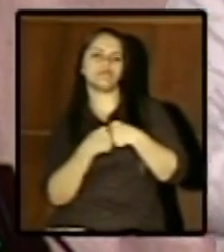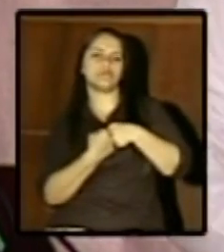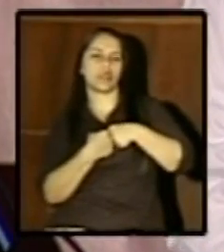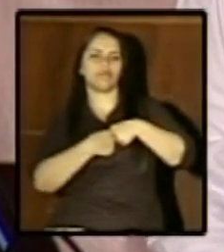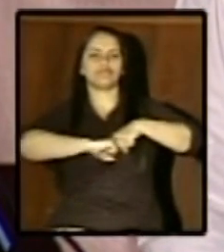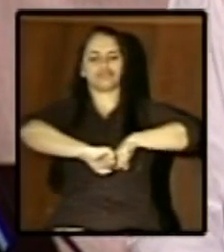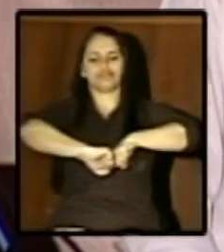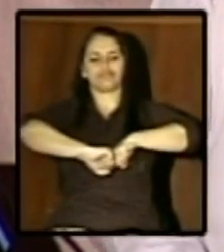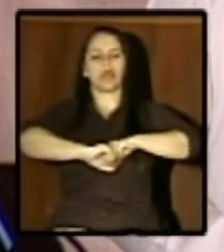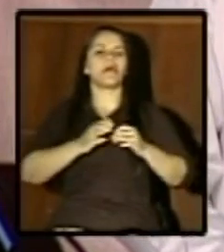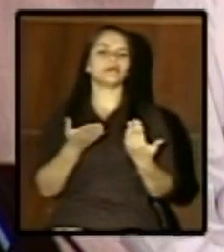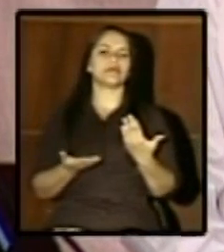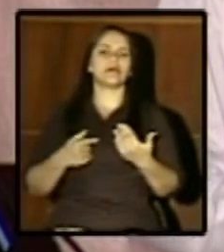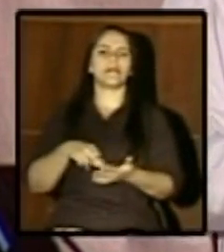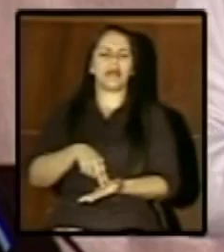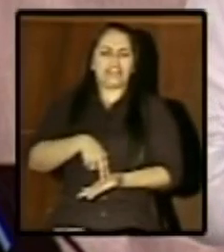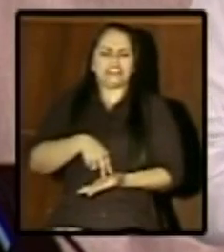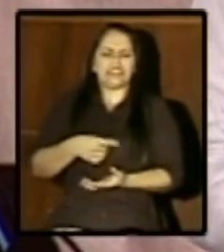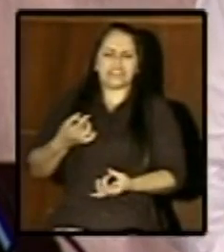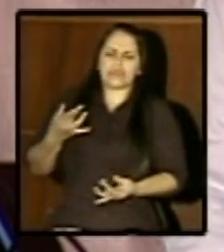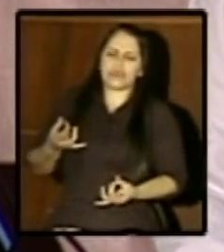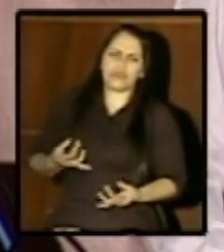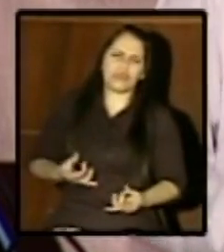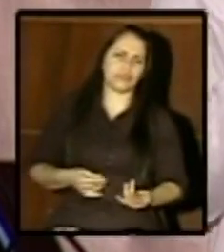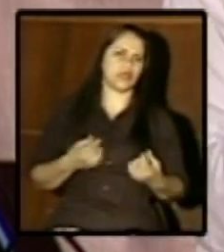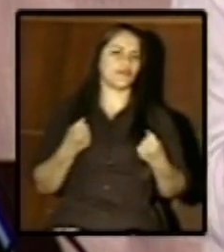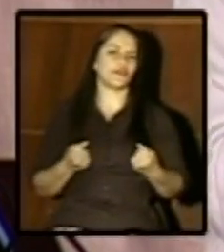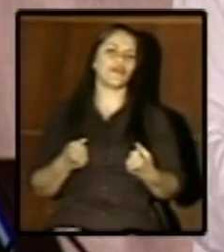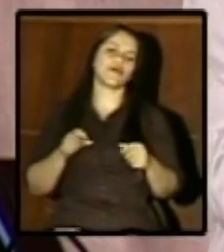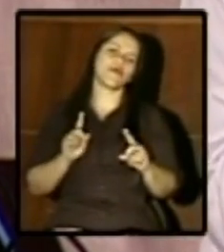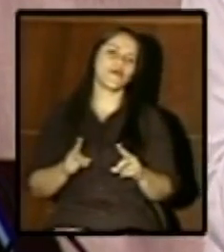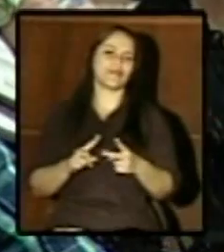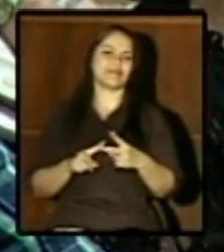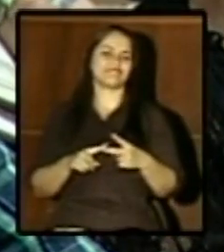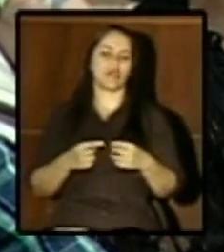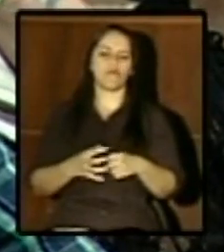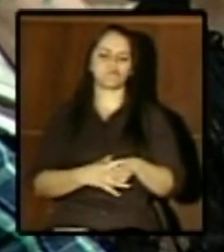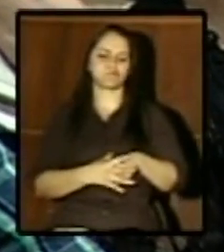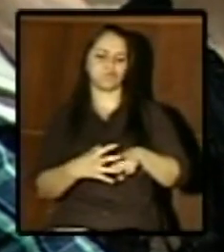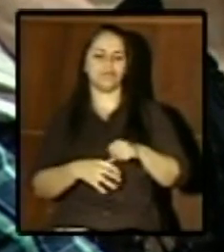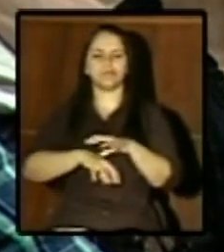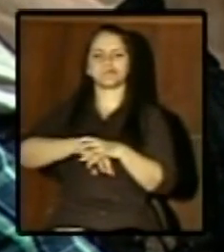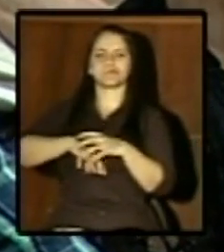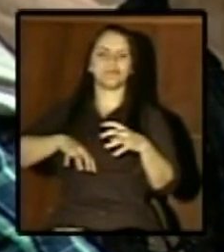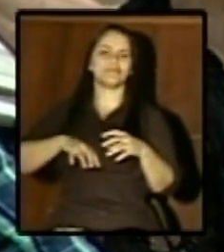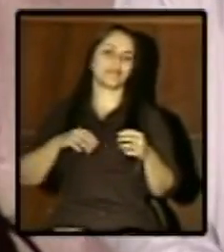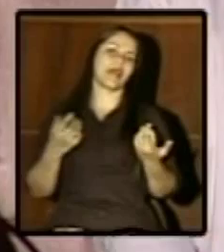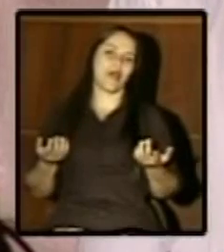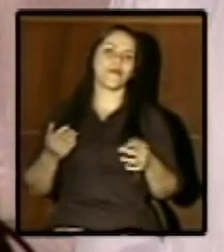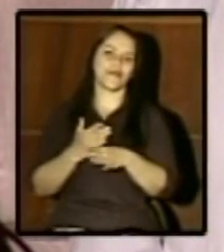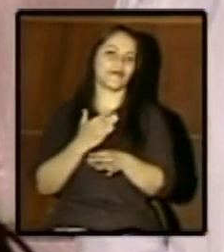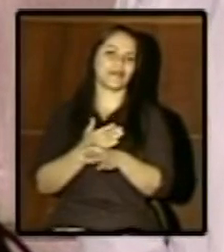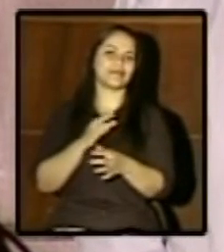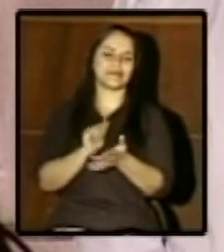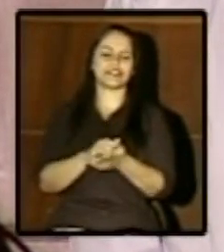que la rótula, que es ese huesito de acá, no esté en contacto con el fémur. Porque entonces después de que usted esté media hora sentado, se va a parar y o dolor, porque